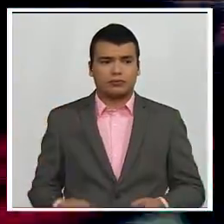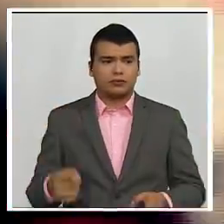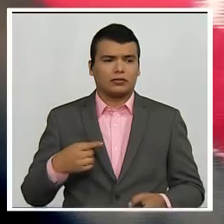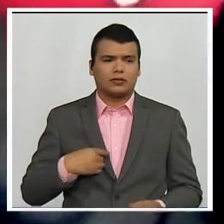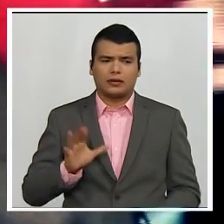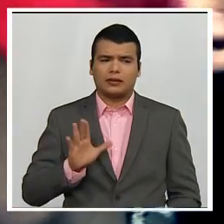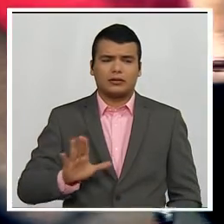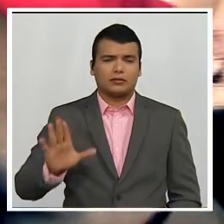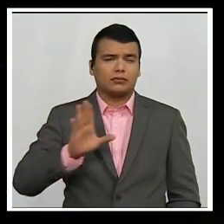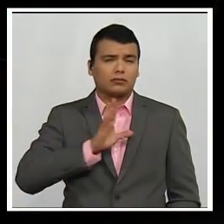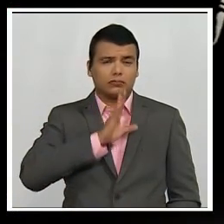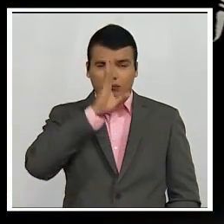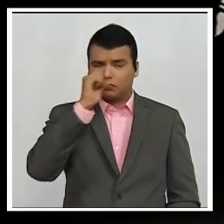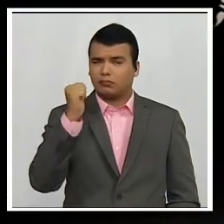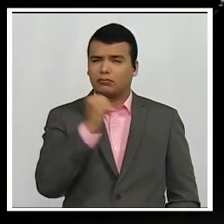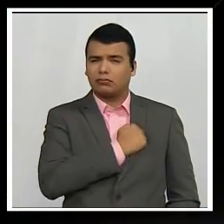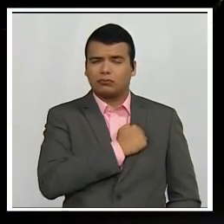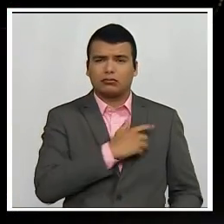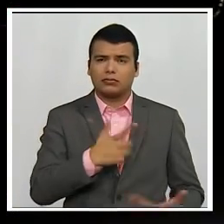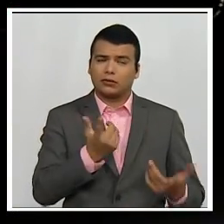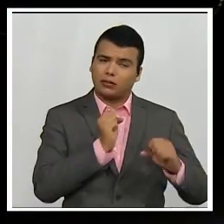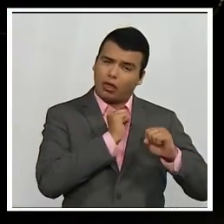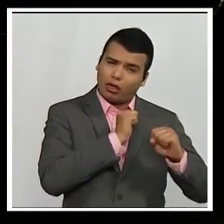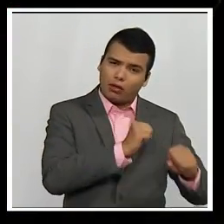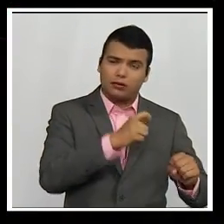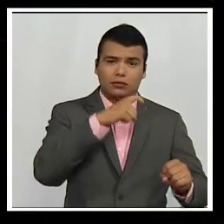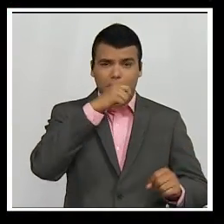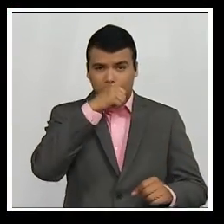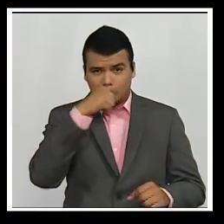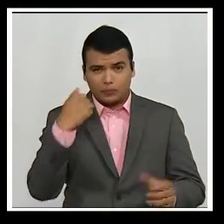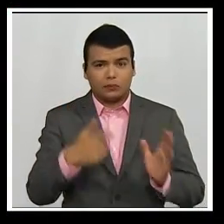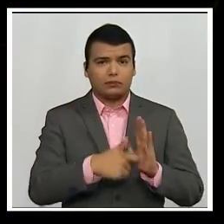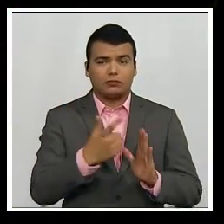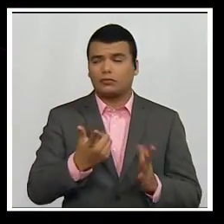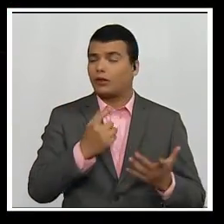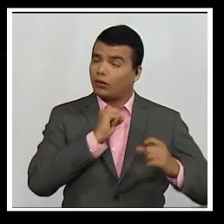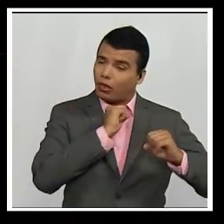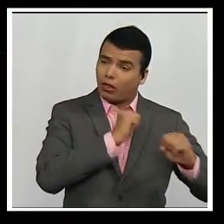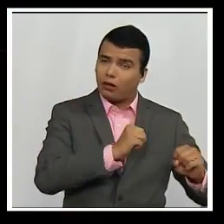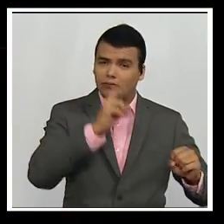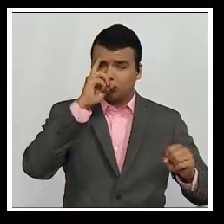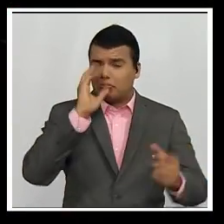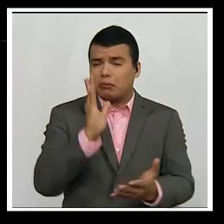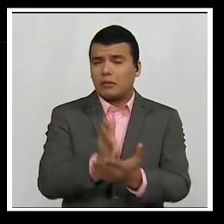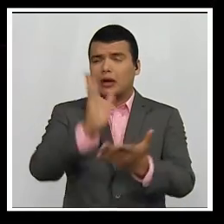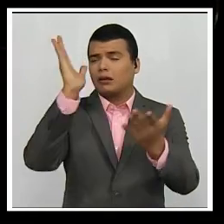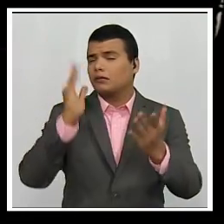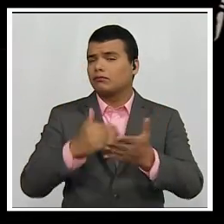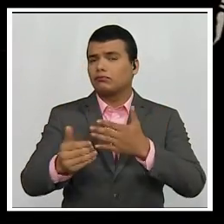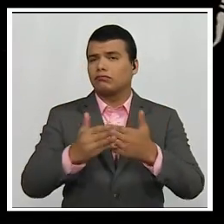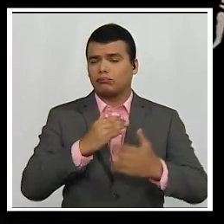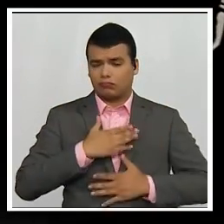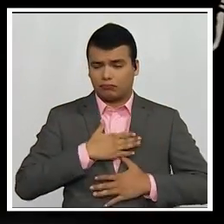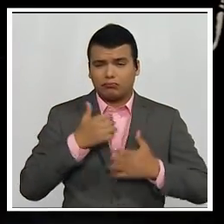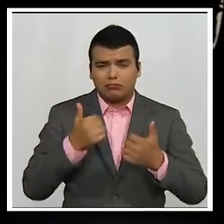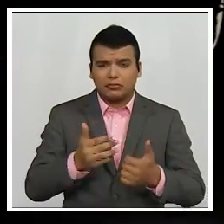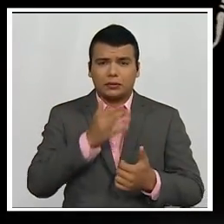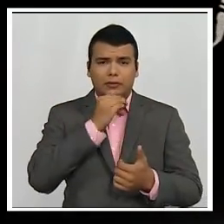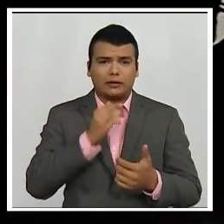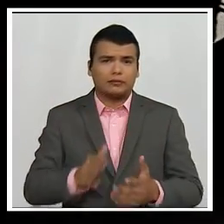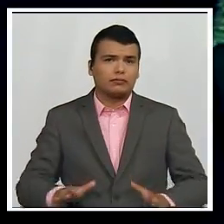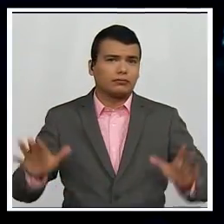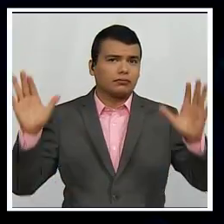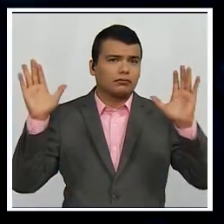como en la droga un nuevo momento que está drogado no hace muchas cosas no aunque no está bien pero pero pues